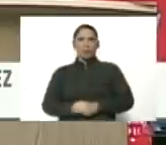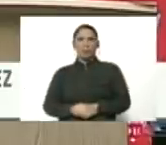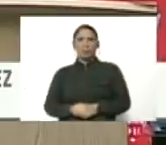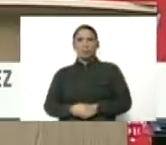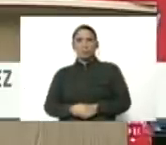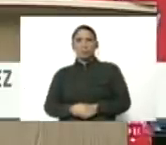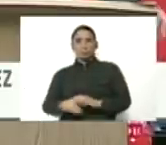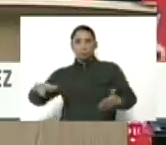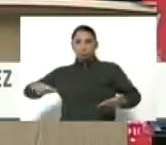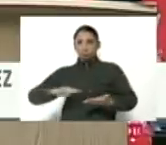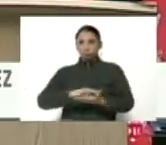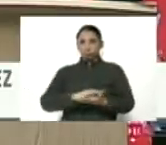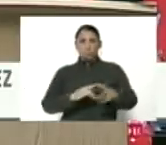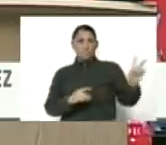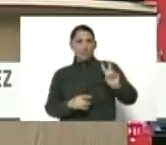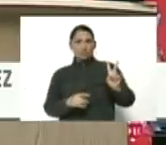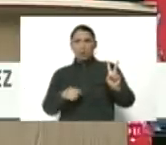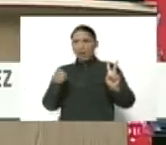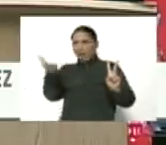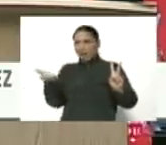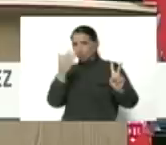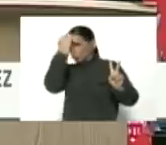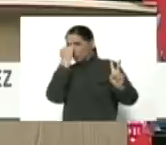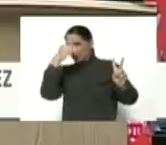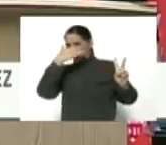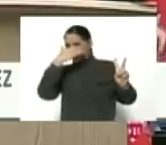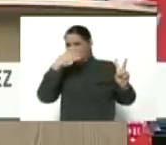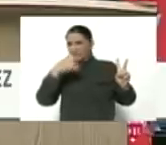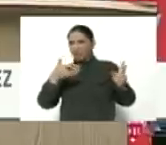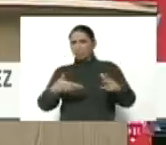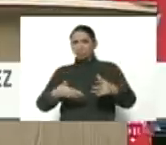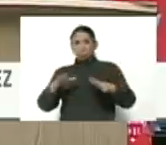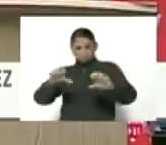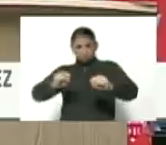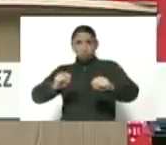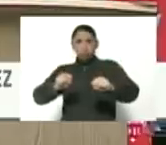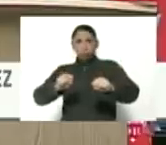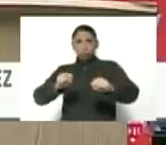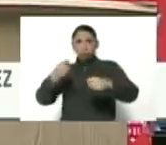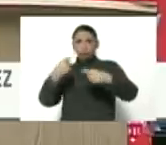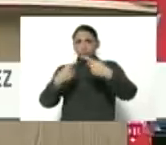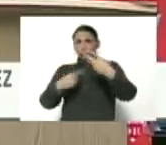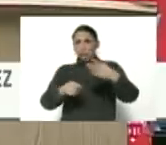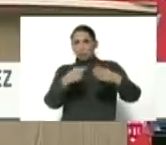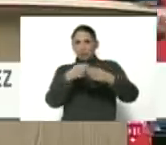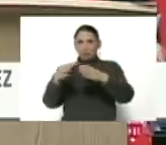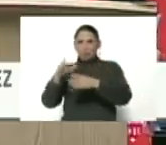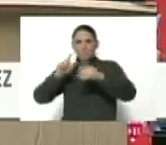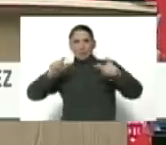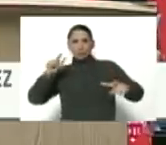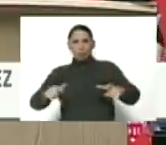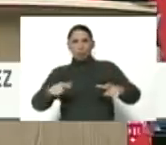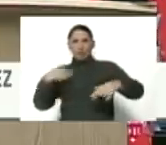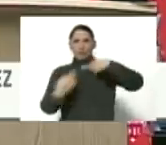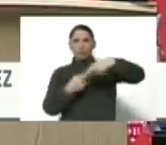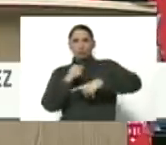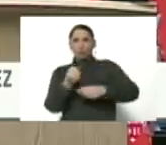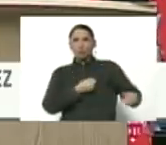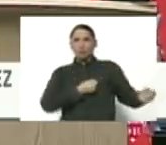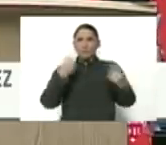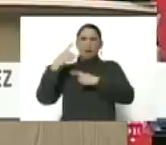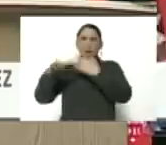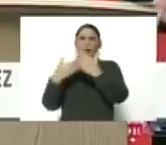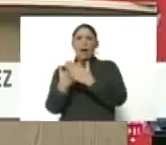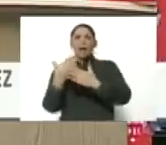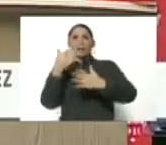en los aeropuertos que estos terroristas hubieran despejado, tomar a una serie de cuadros de revolución y llevarlos a los Estados